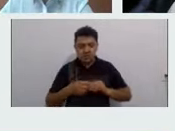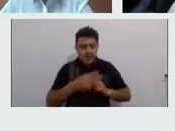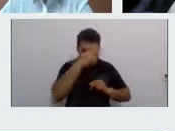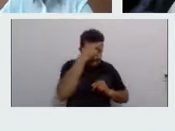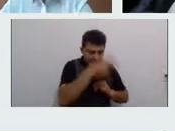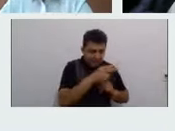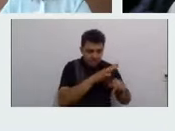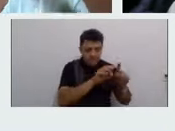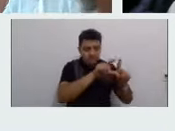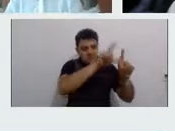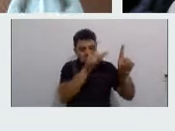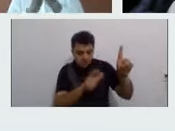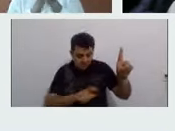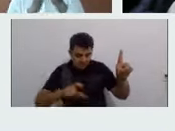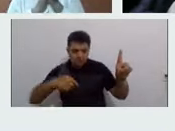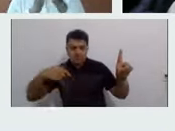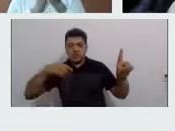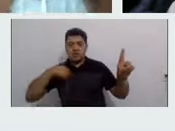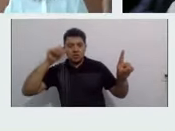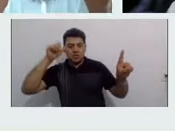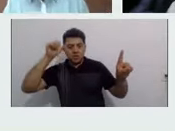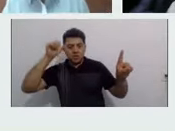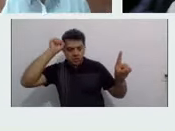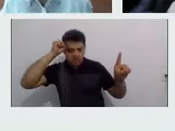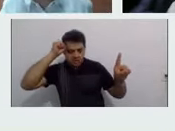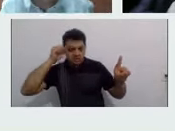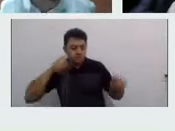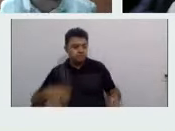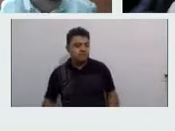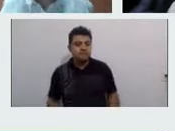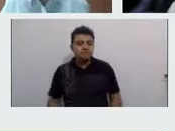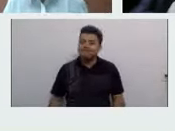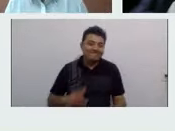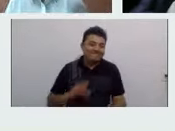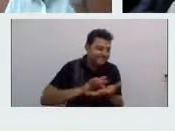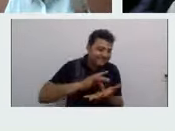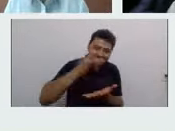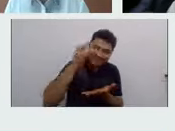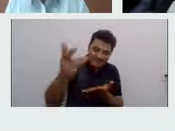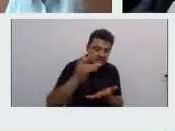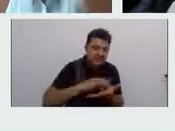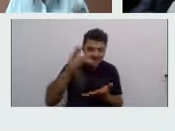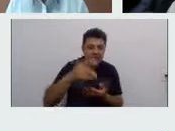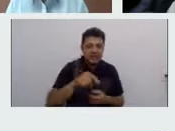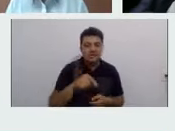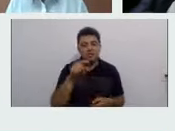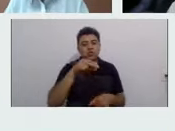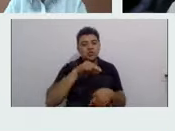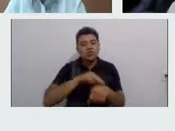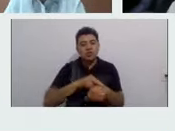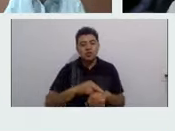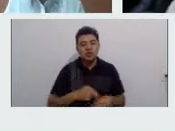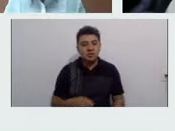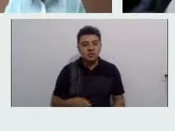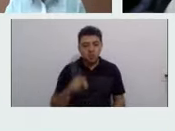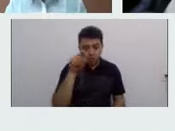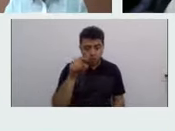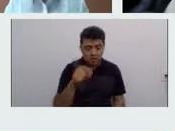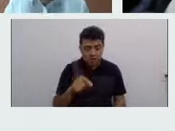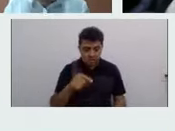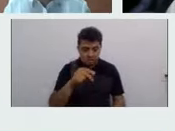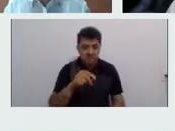tiempo. Ay, doctor, me pongo de pie. ¡Qué hermoso! Muchas, muchas felicidades, porque usted sirve a México y lo sirve muy